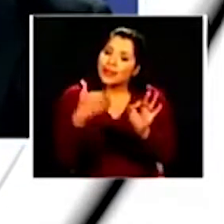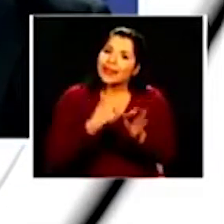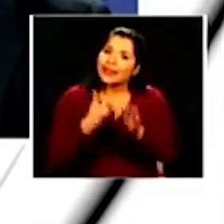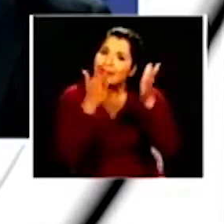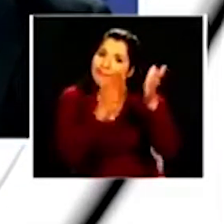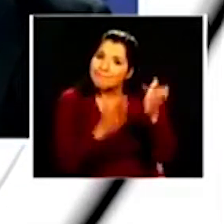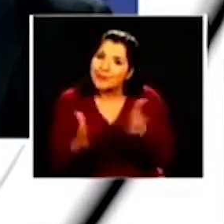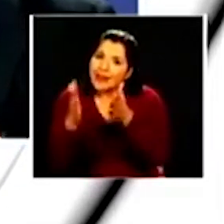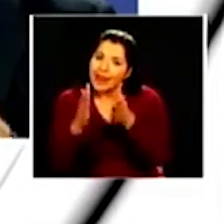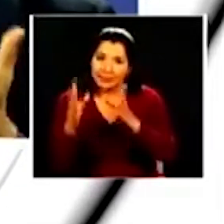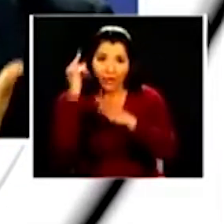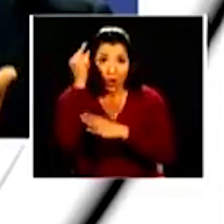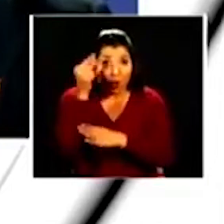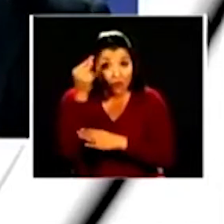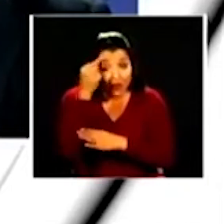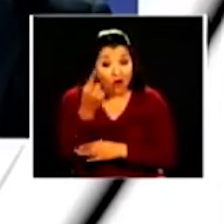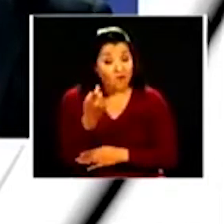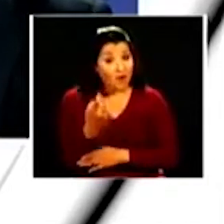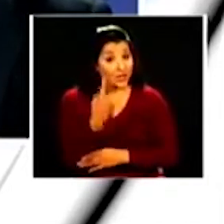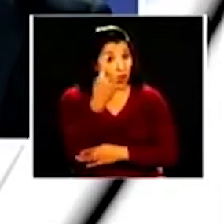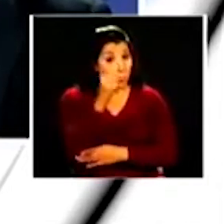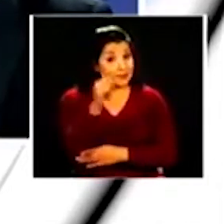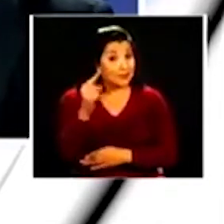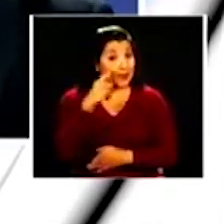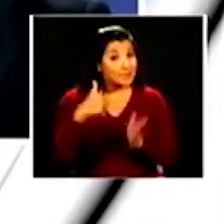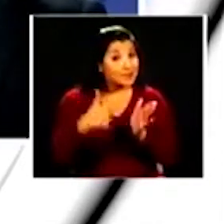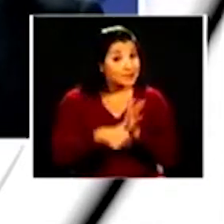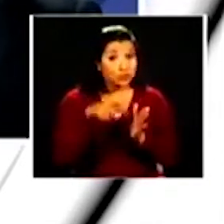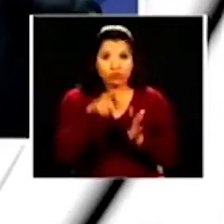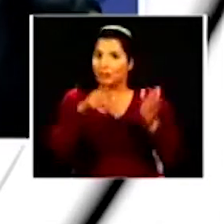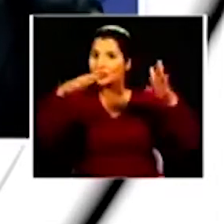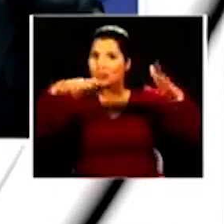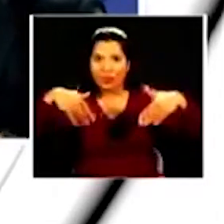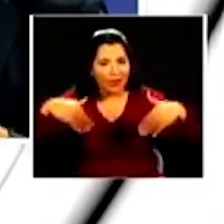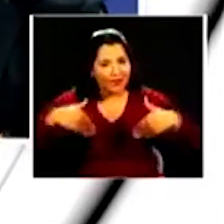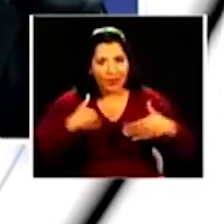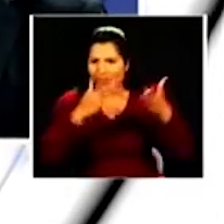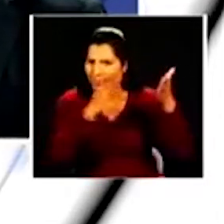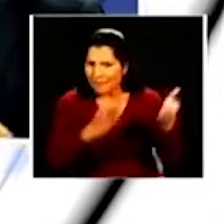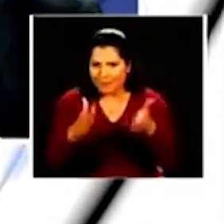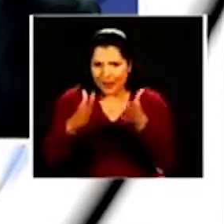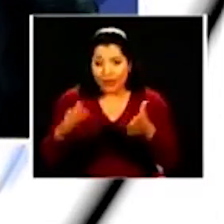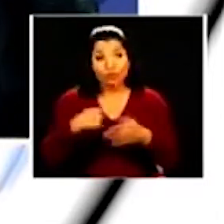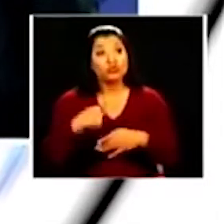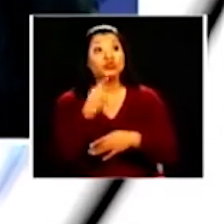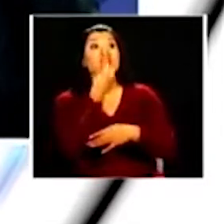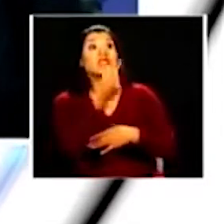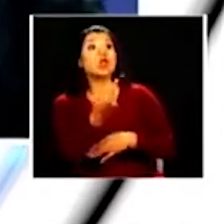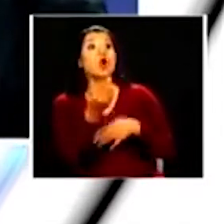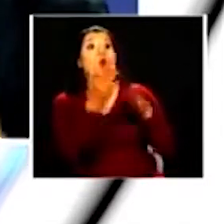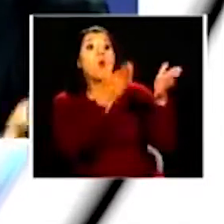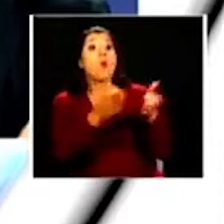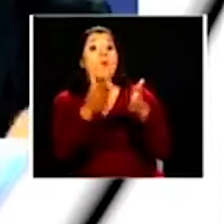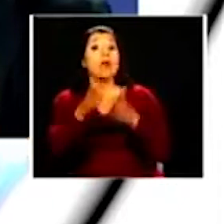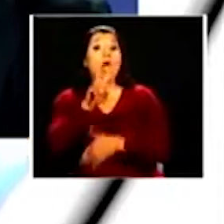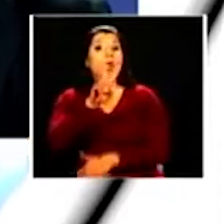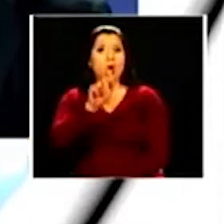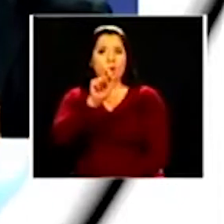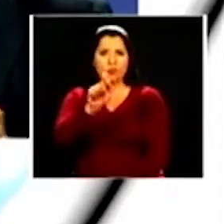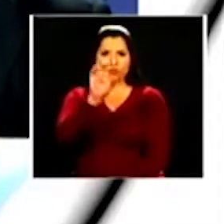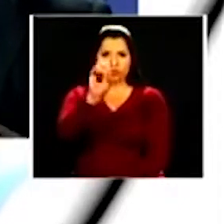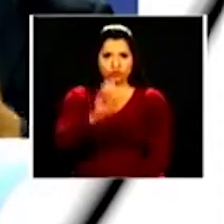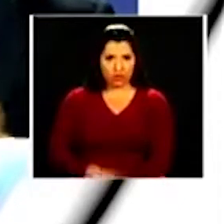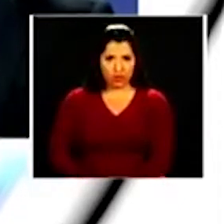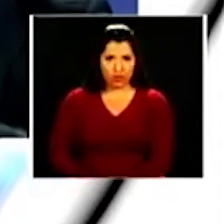las elecciones, usted tampoco ha planteado, usted su campaña, usted dijeron, plantearemos un programa 2.0, porque el 1 era un